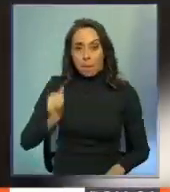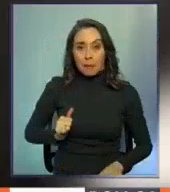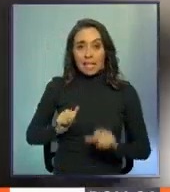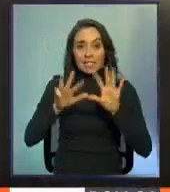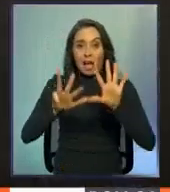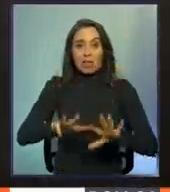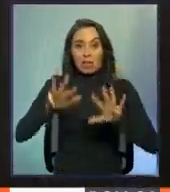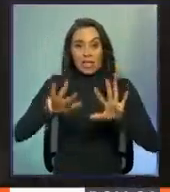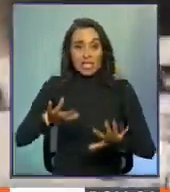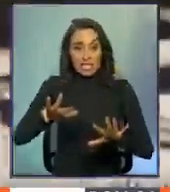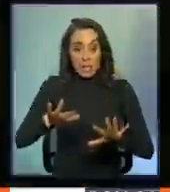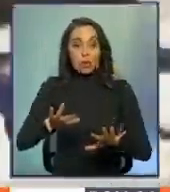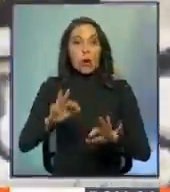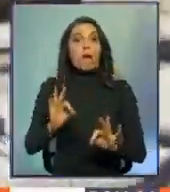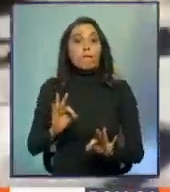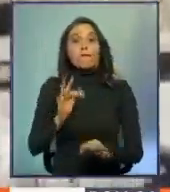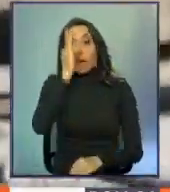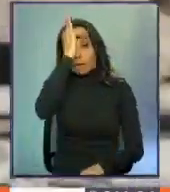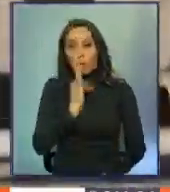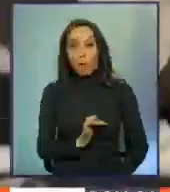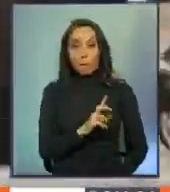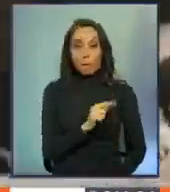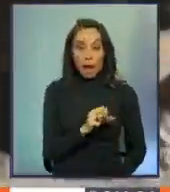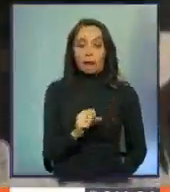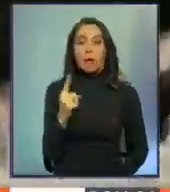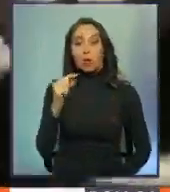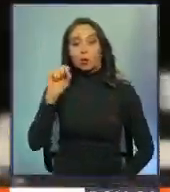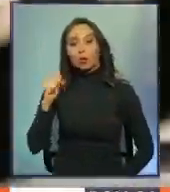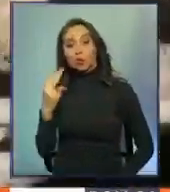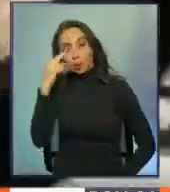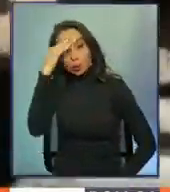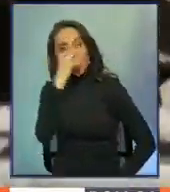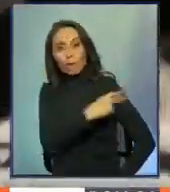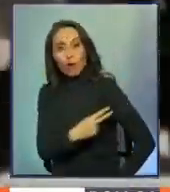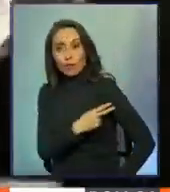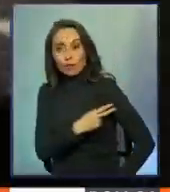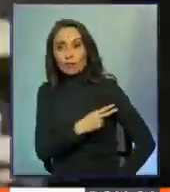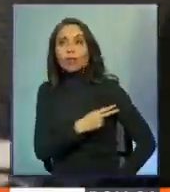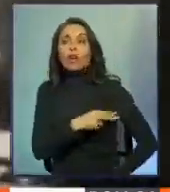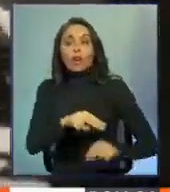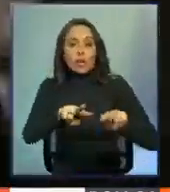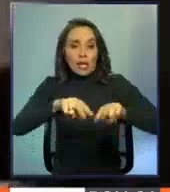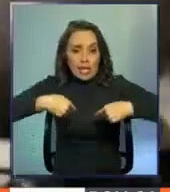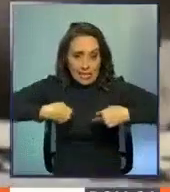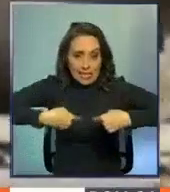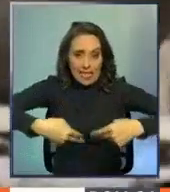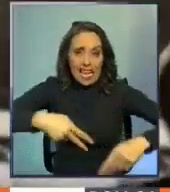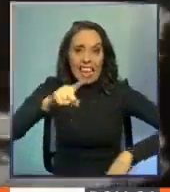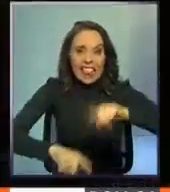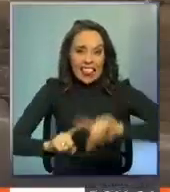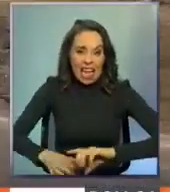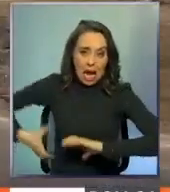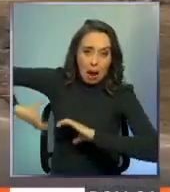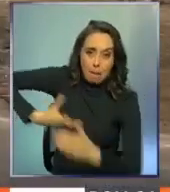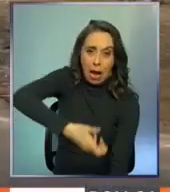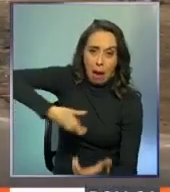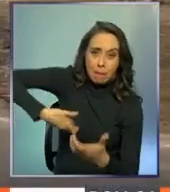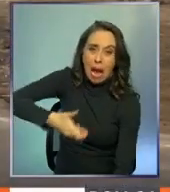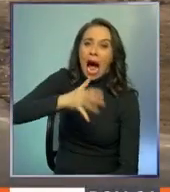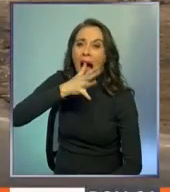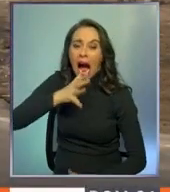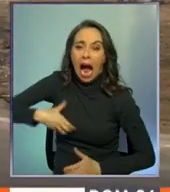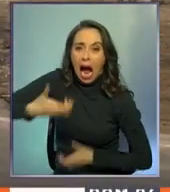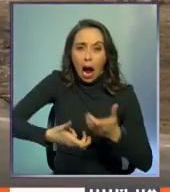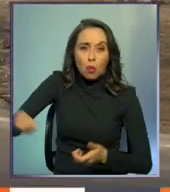19 efectivos de planta y un oficial subalterno, les lanzan tierra, agua y los agreden con distintos objetos en un sector